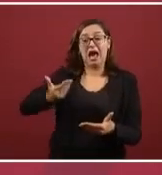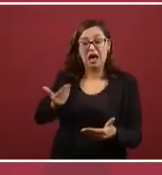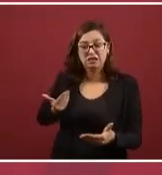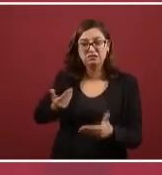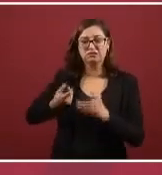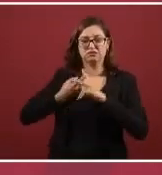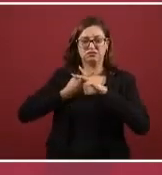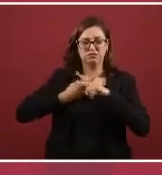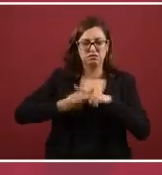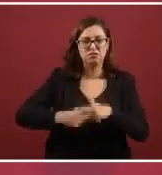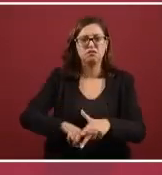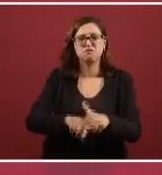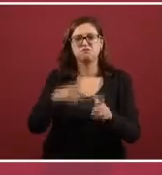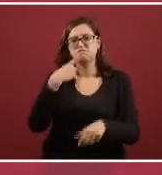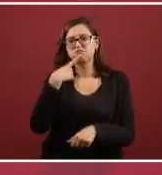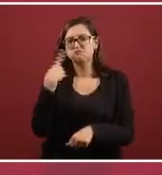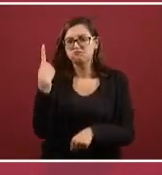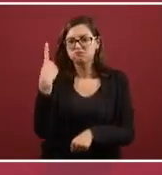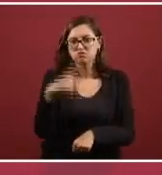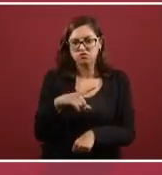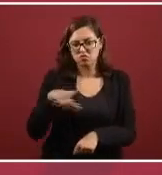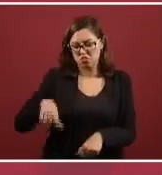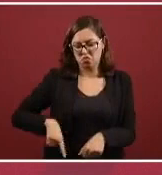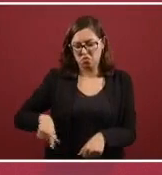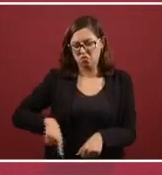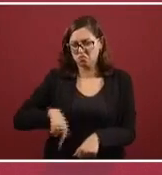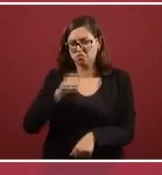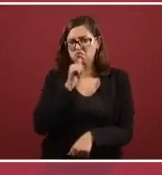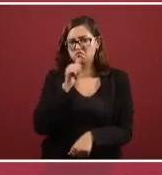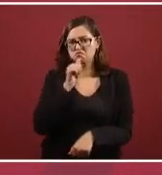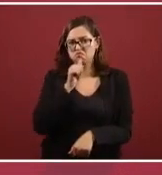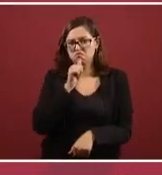tramitando, procesos judiciales, y